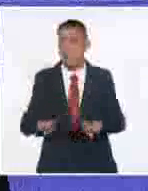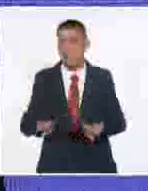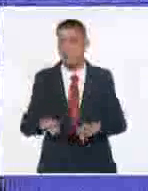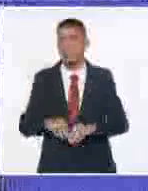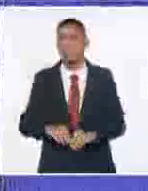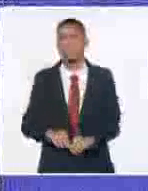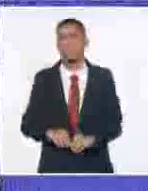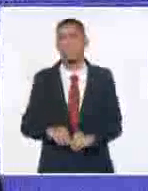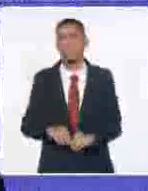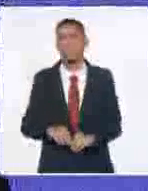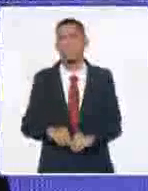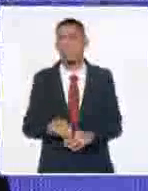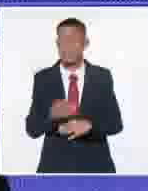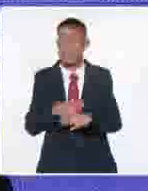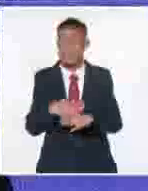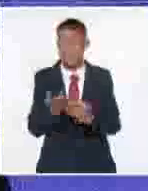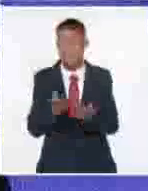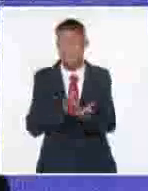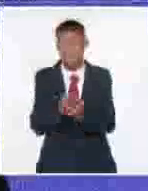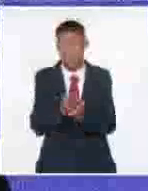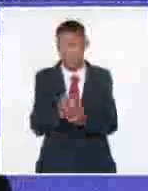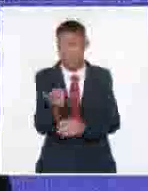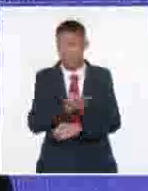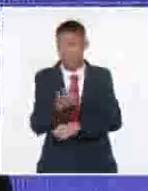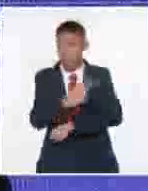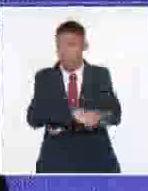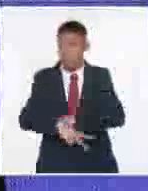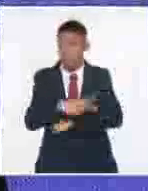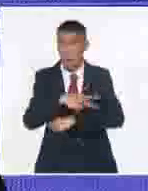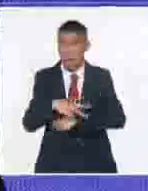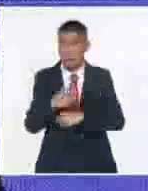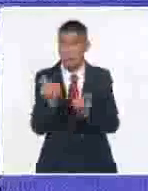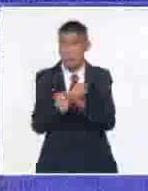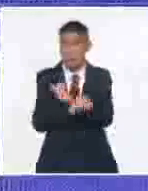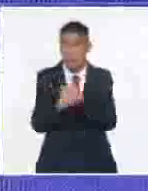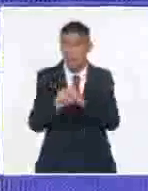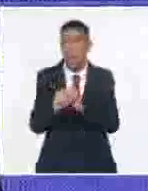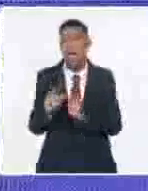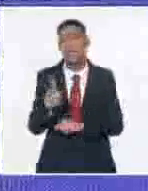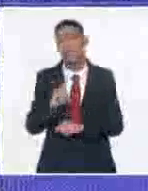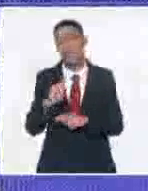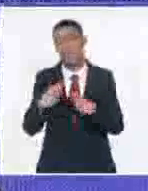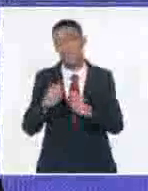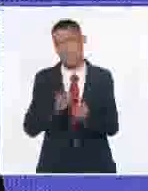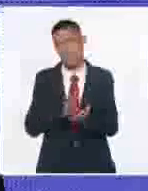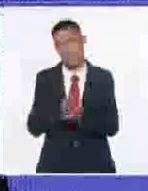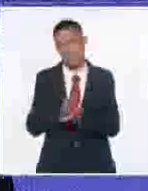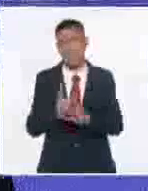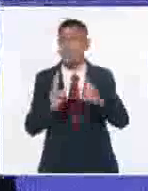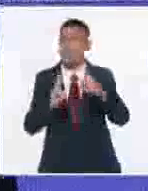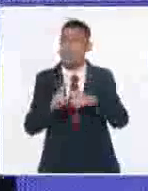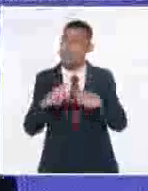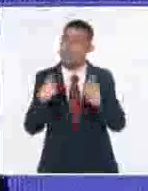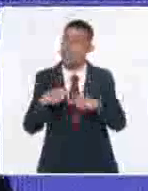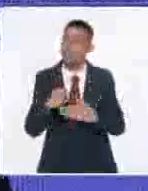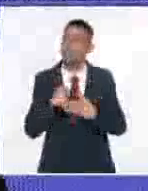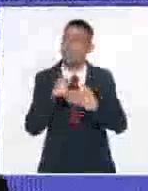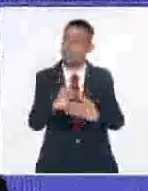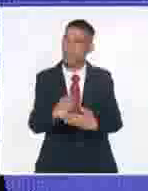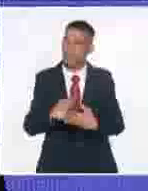fuego y el suministro de ayuda humanitaria urgente